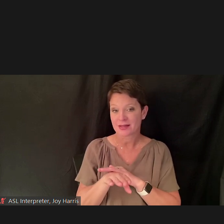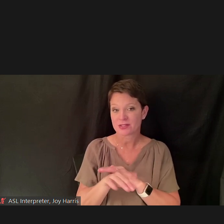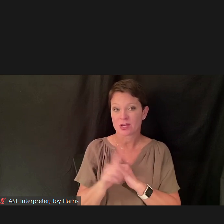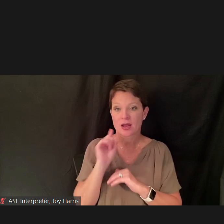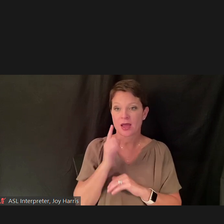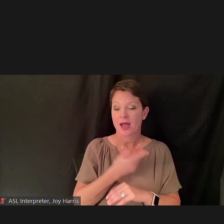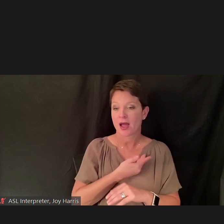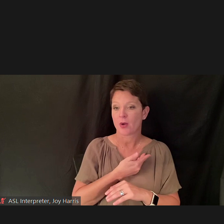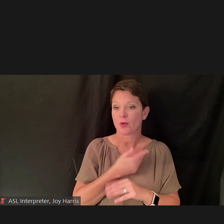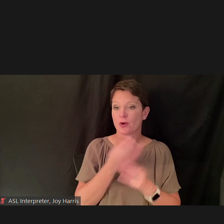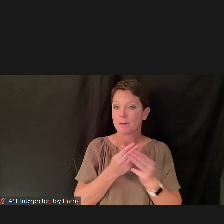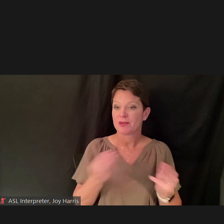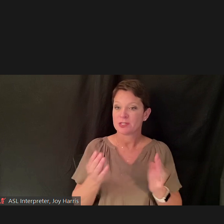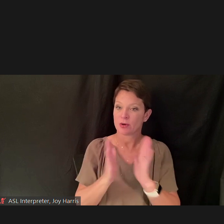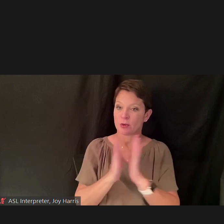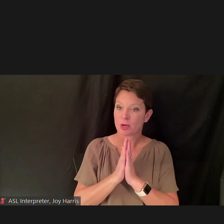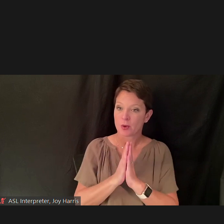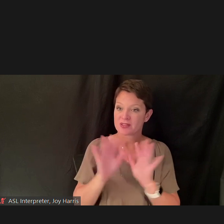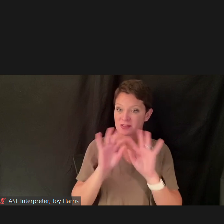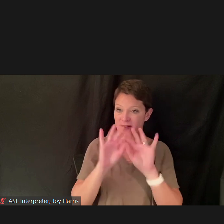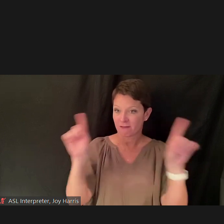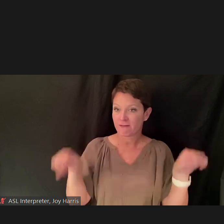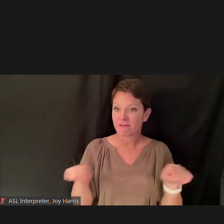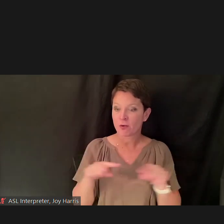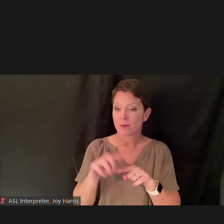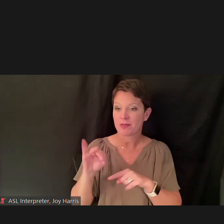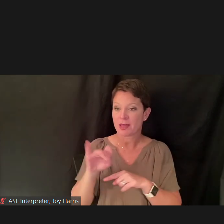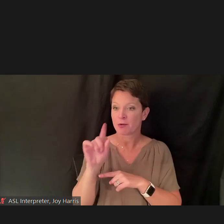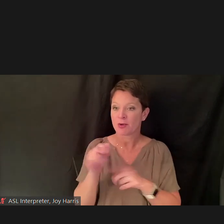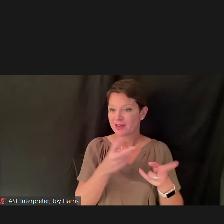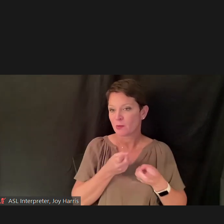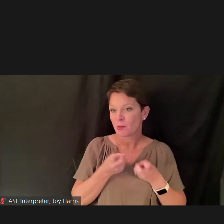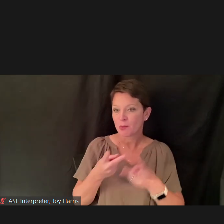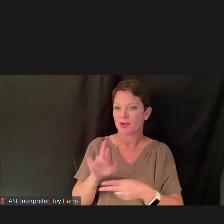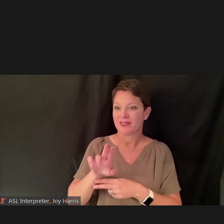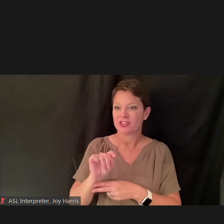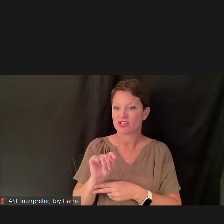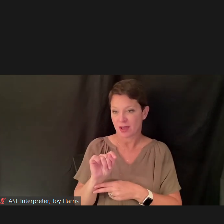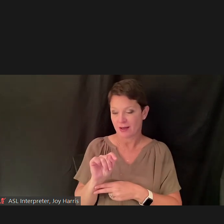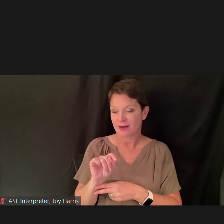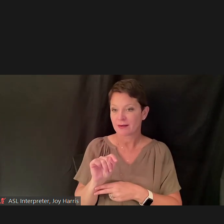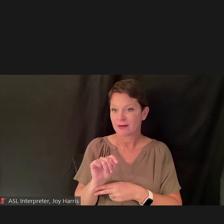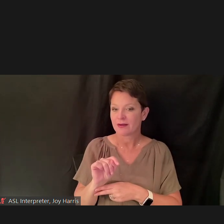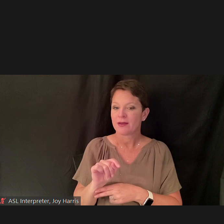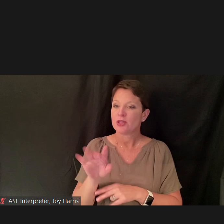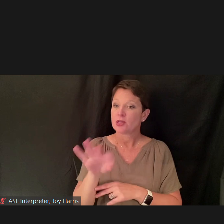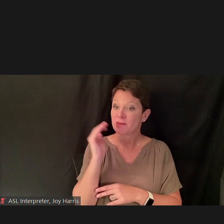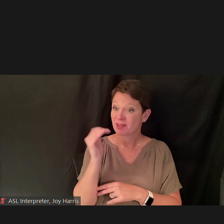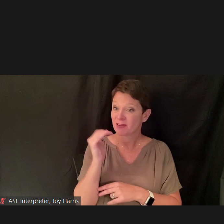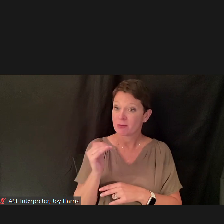También le vamos a mostrar cómo pueden accesar este material.